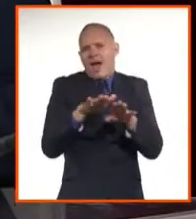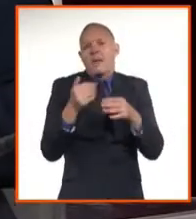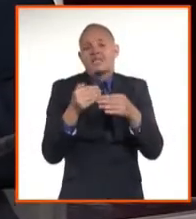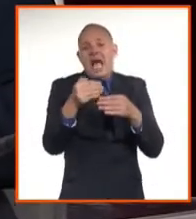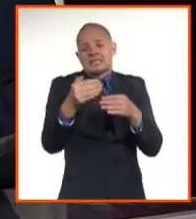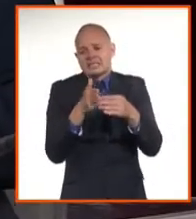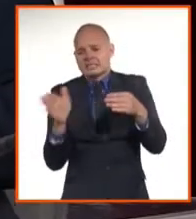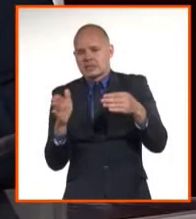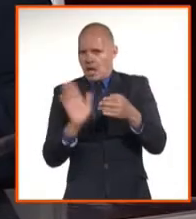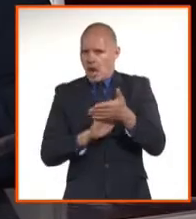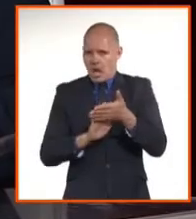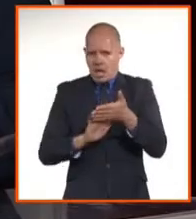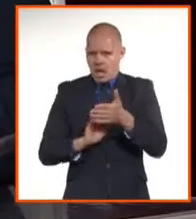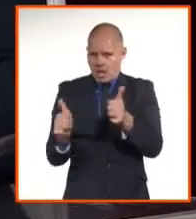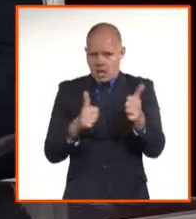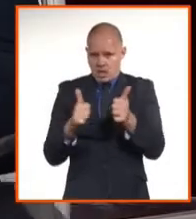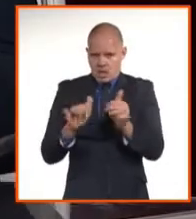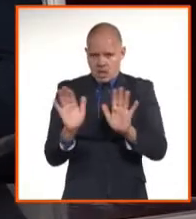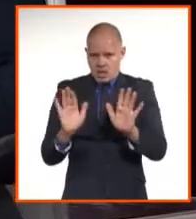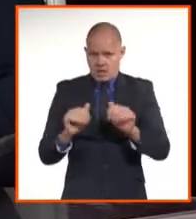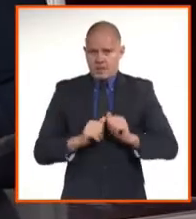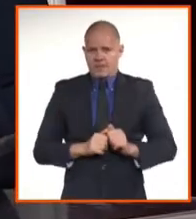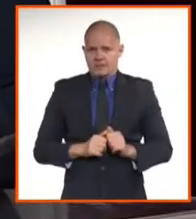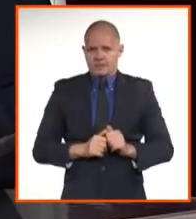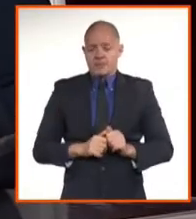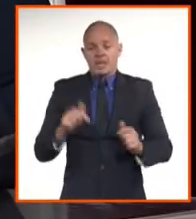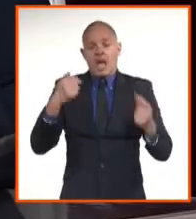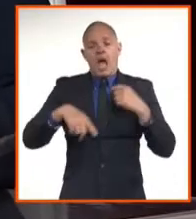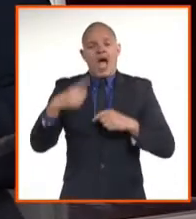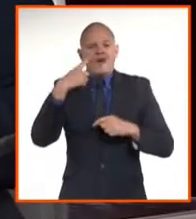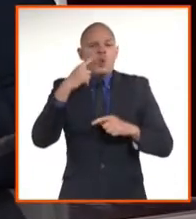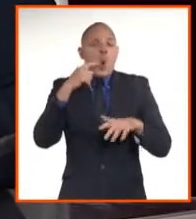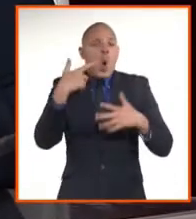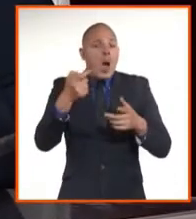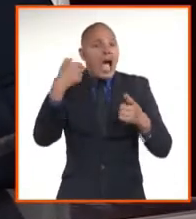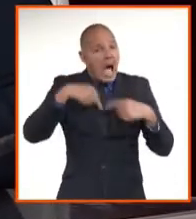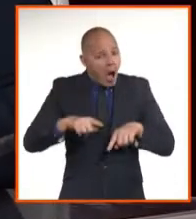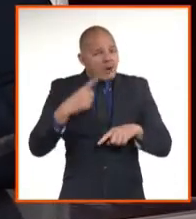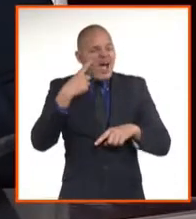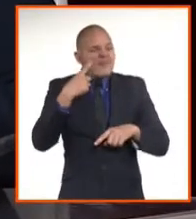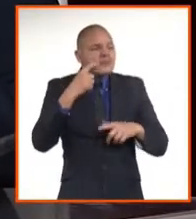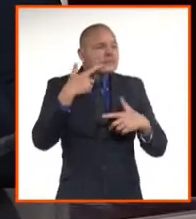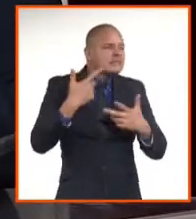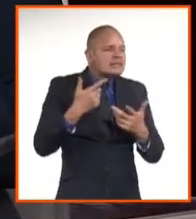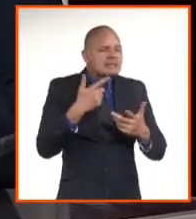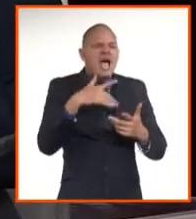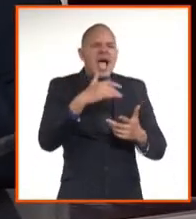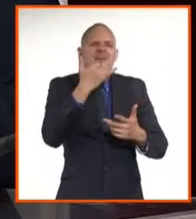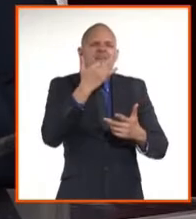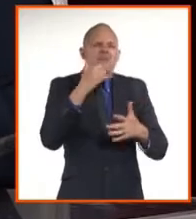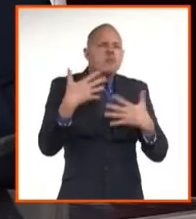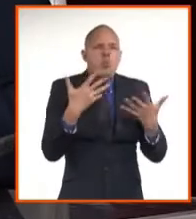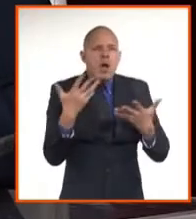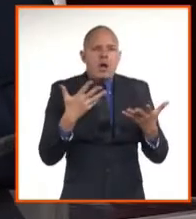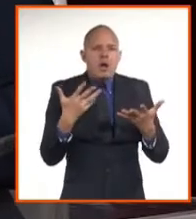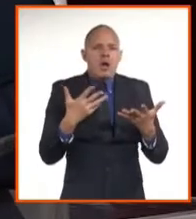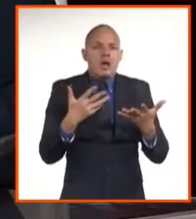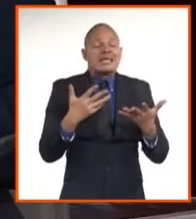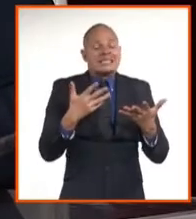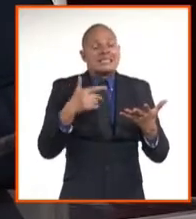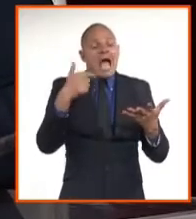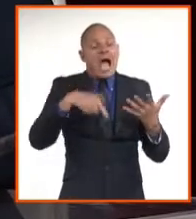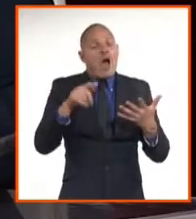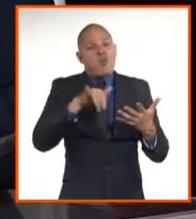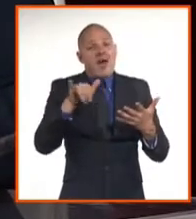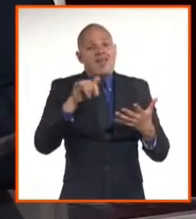evaluando, después de hacer el refuerzo de la estructura, se está evaluando la magnitud del daño, porque no solo sufrieron la estructura, también ese movimiento es vital para